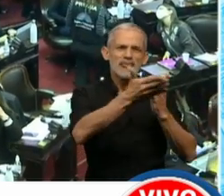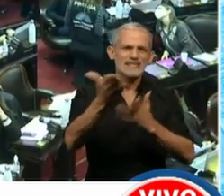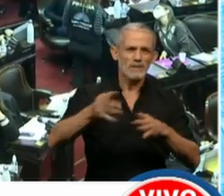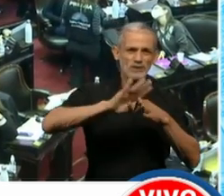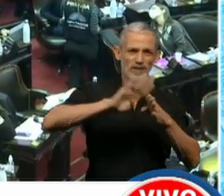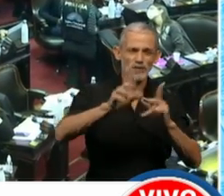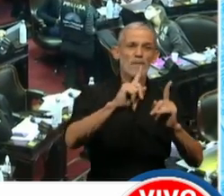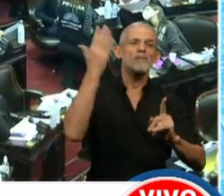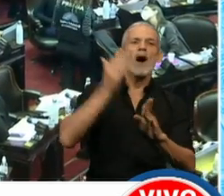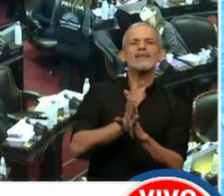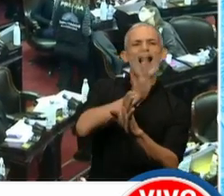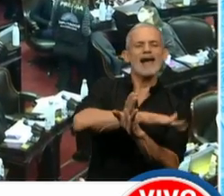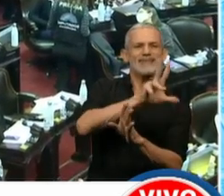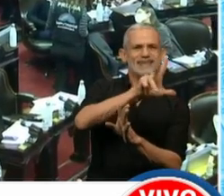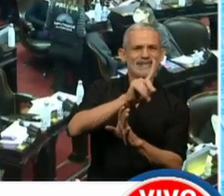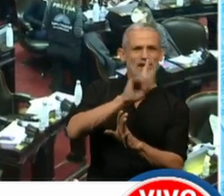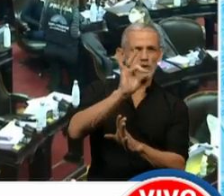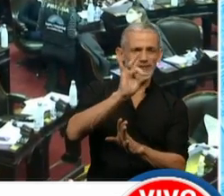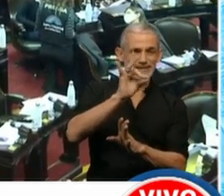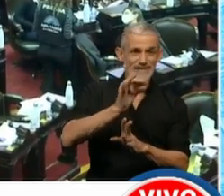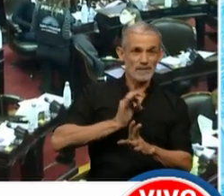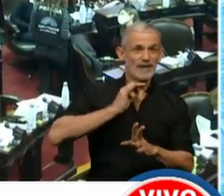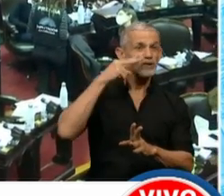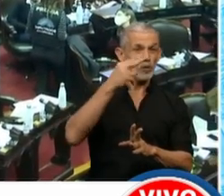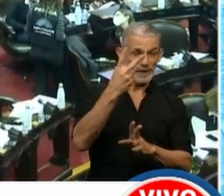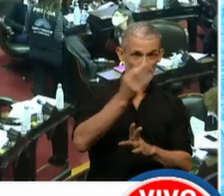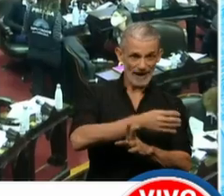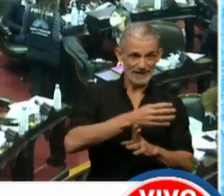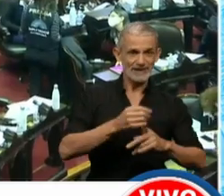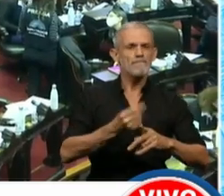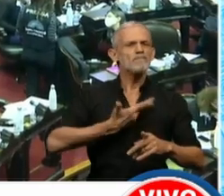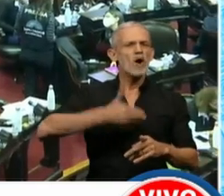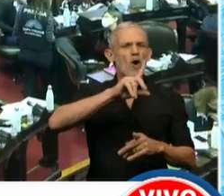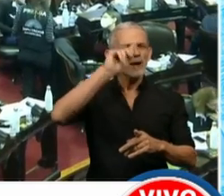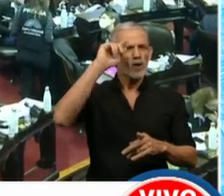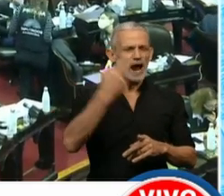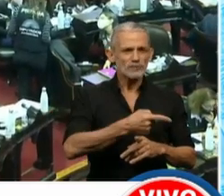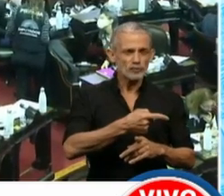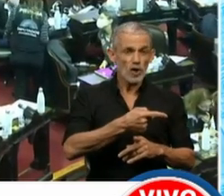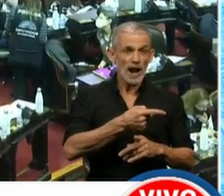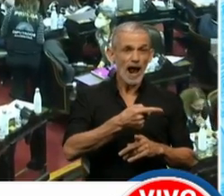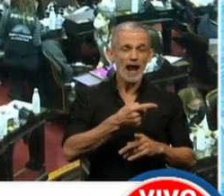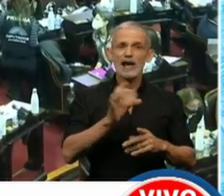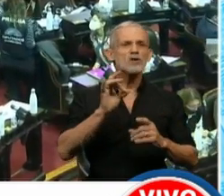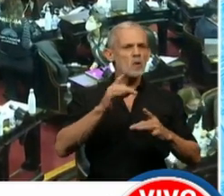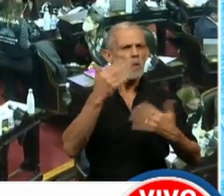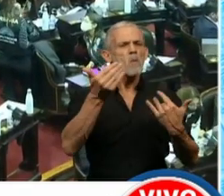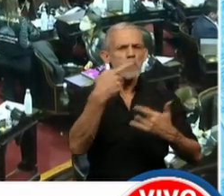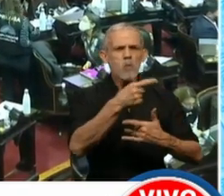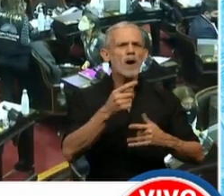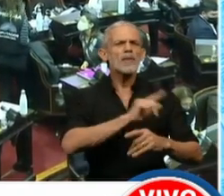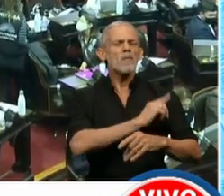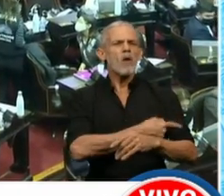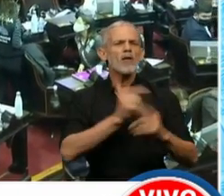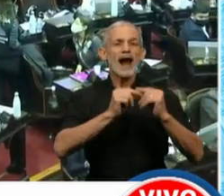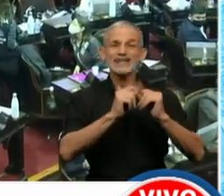deuda emitida con anterioridad 31 de diciembre del 2020 el gobierno nacional en uso de las facultades conferidas por el